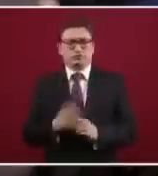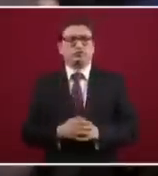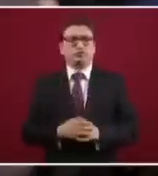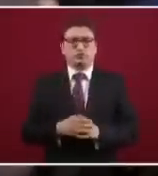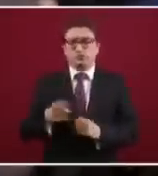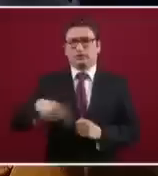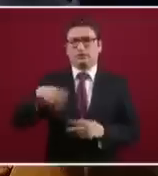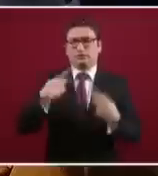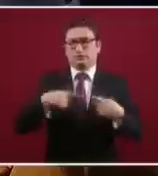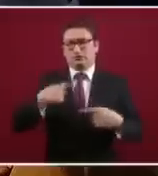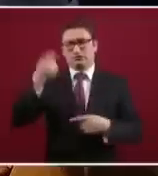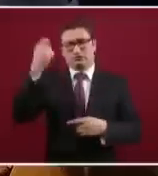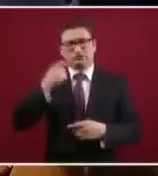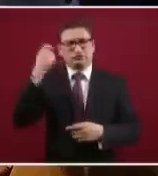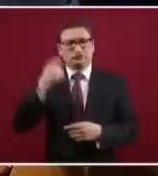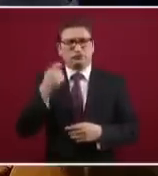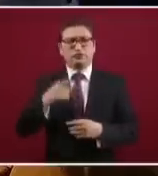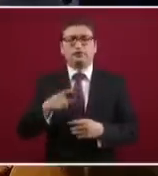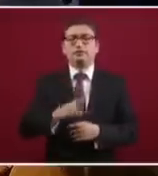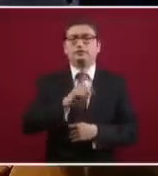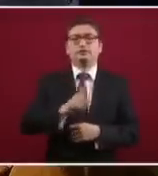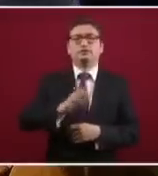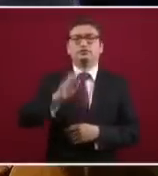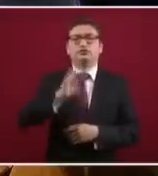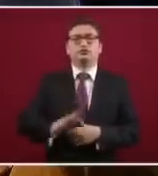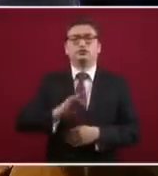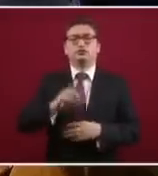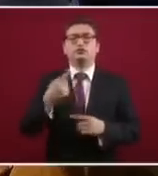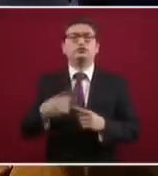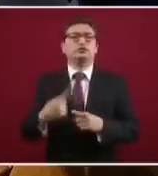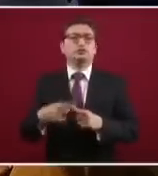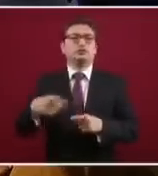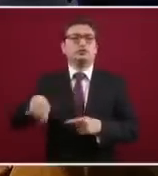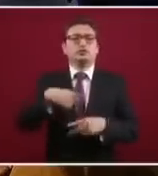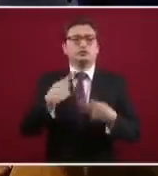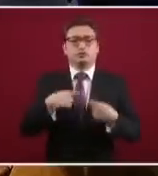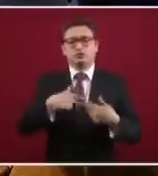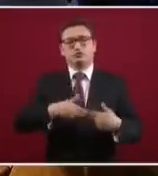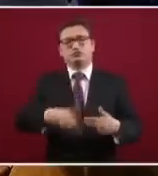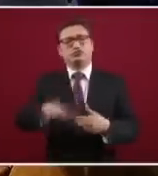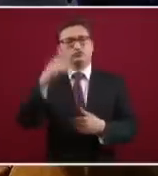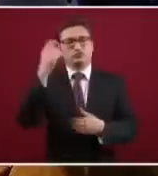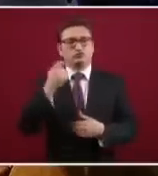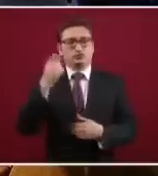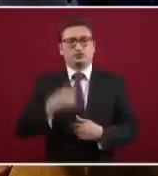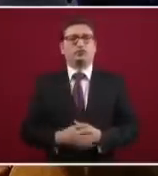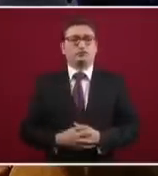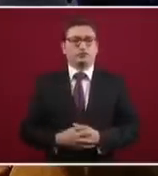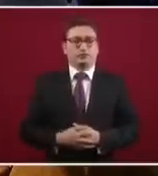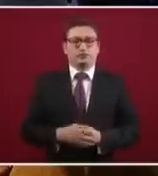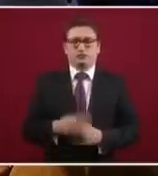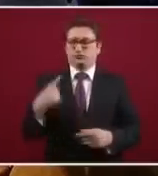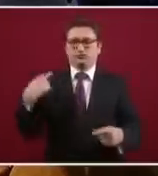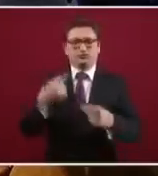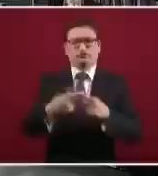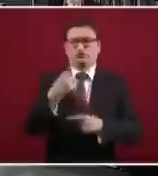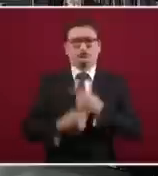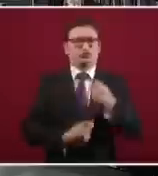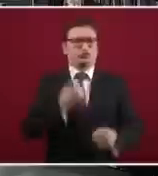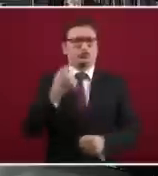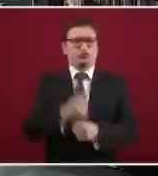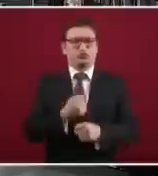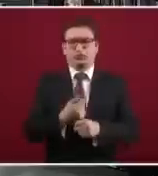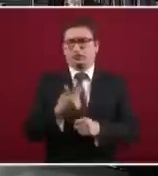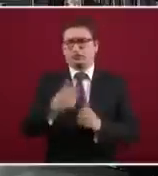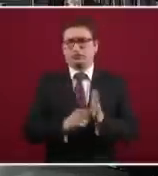están pensionados y del 100% a los que se jubilen en adelante. Ha pasado un año y siete meses,